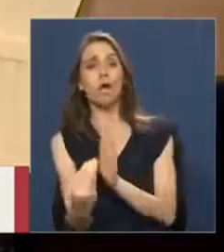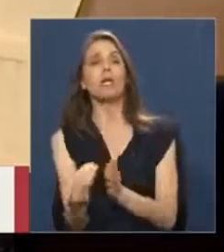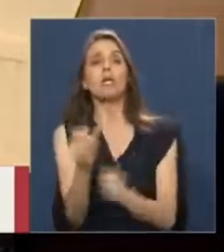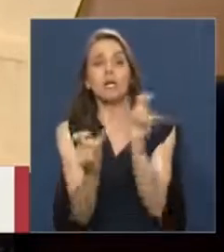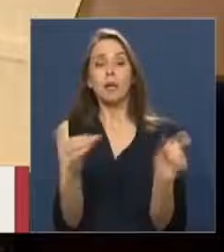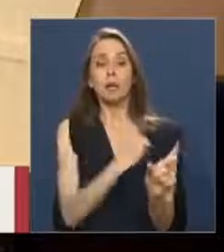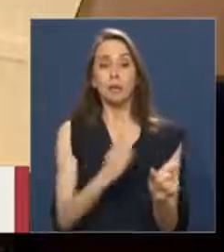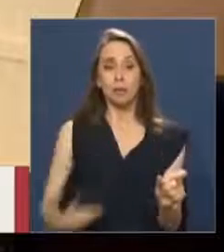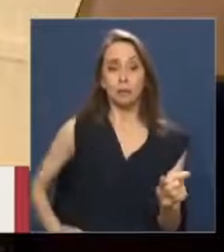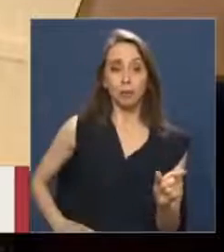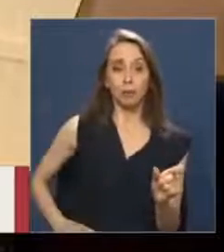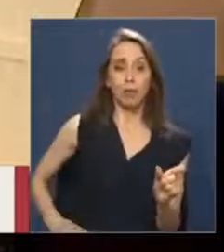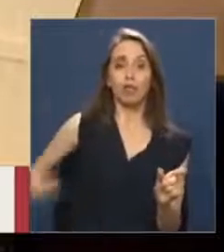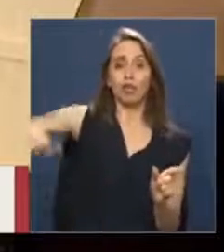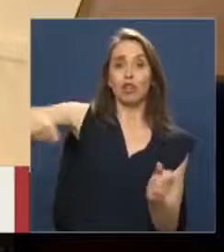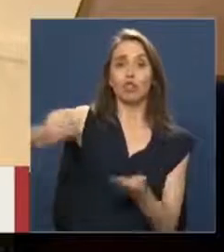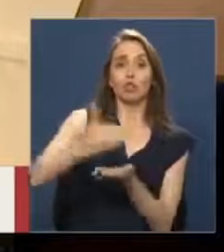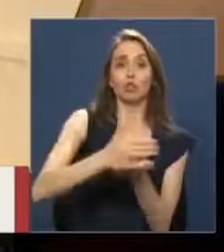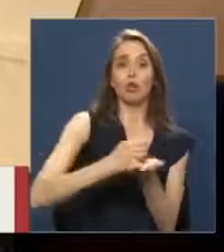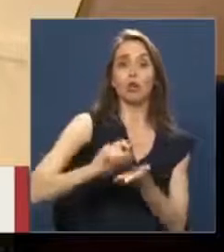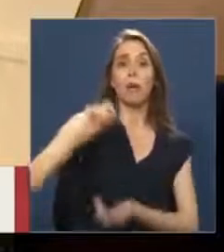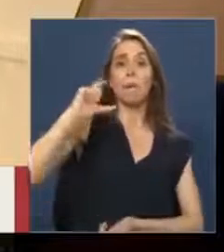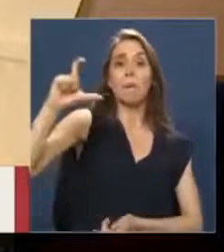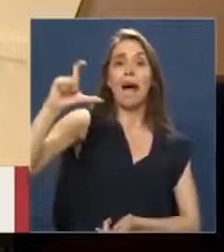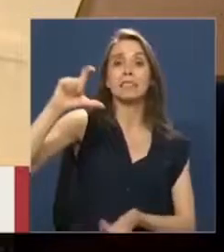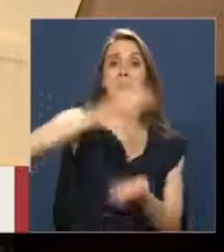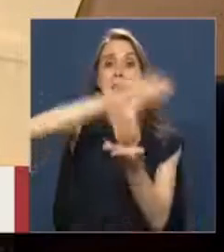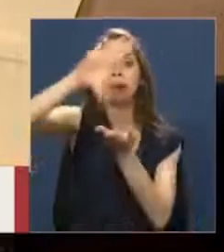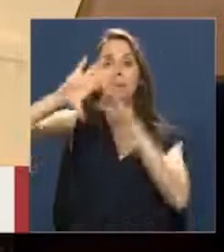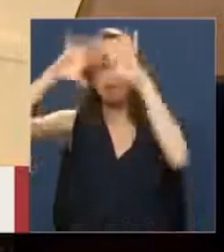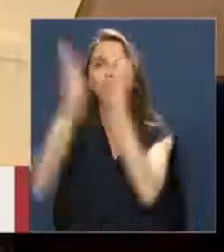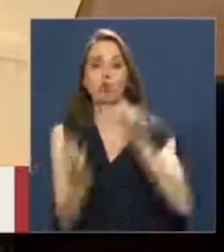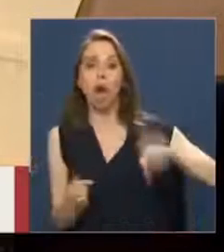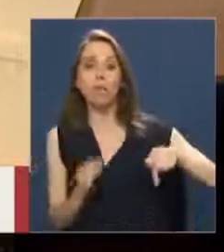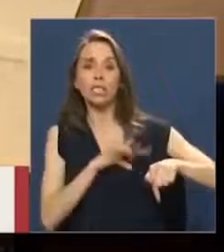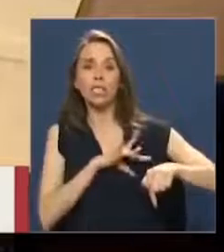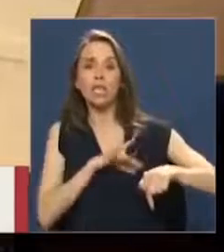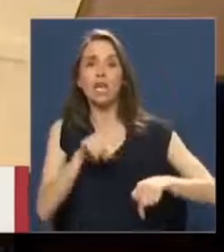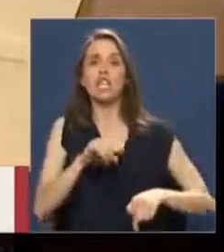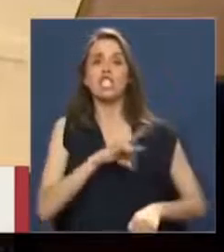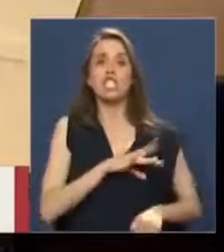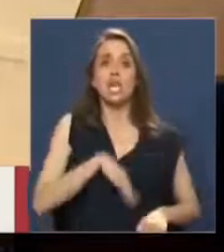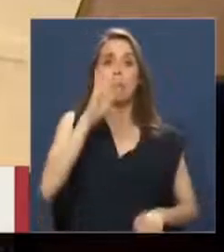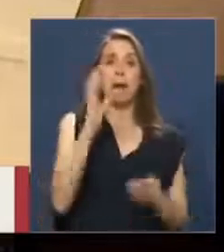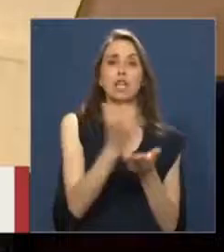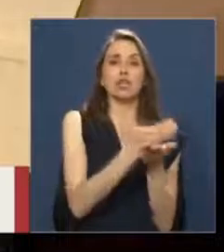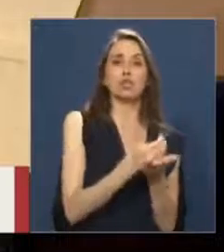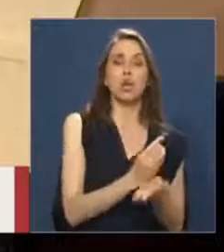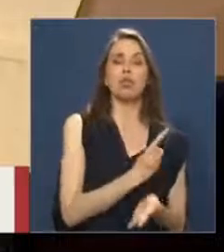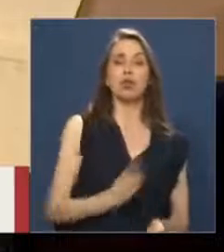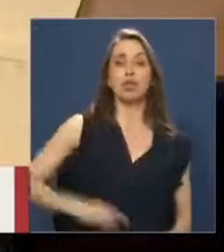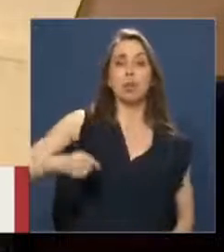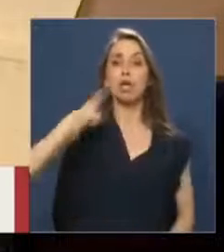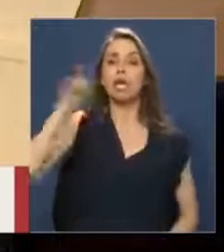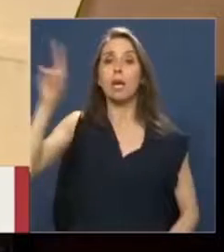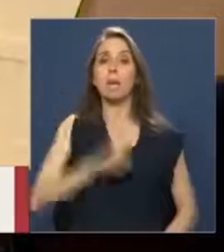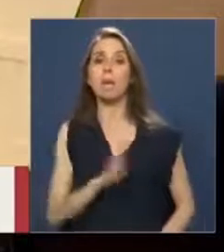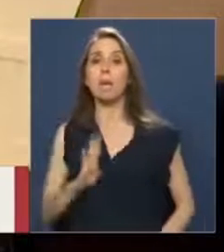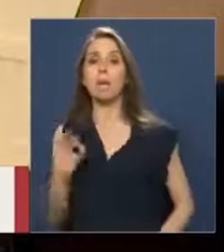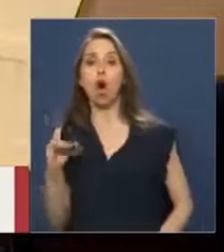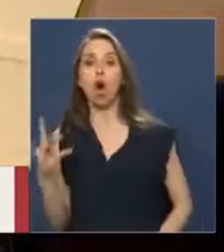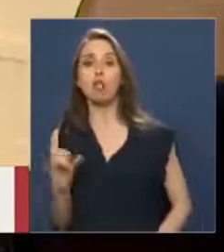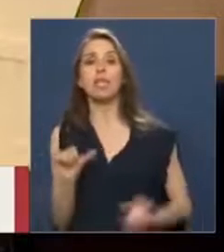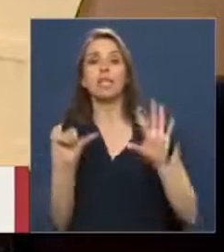dietas parlamentarias, de los sueldos parlamentarios más altos del mundo, más altos de la OCDE. Hoy un parlamentario gana